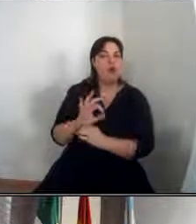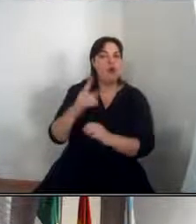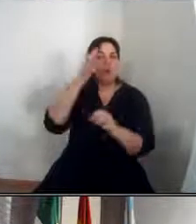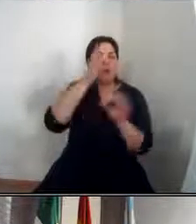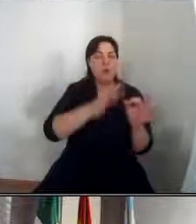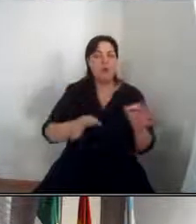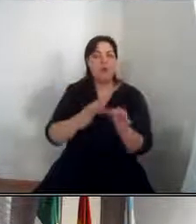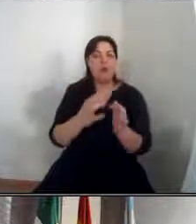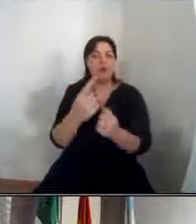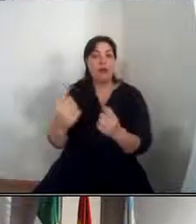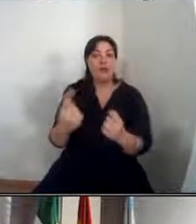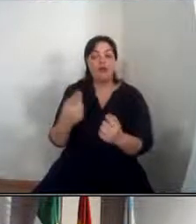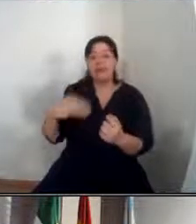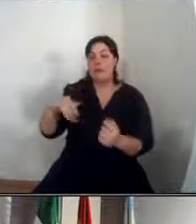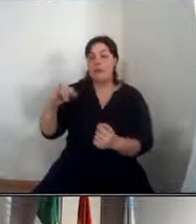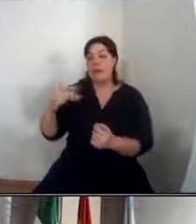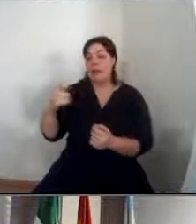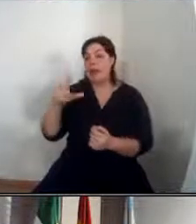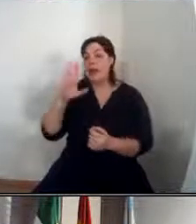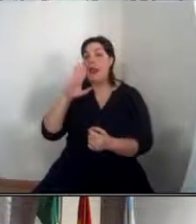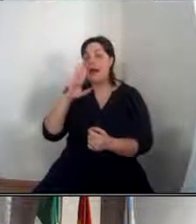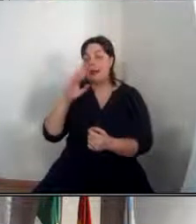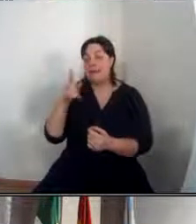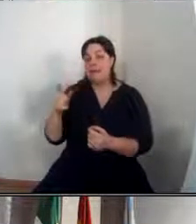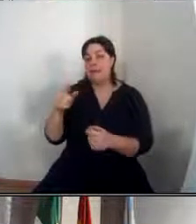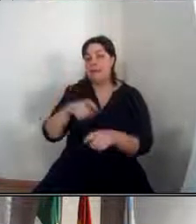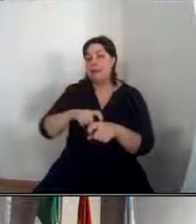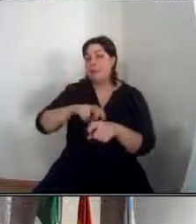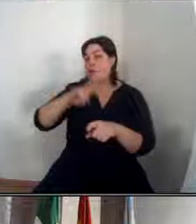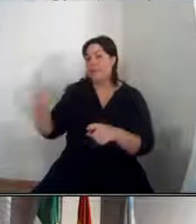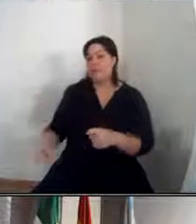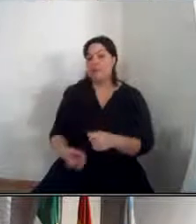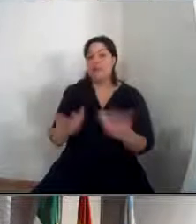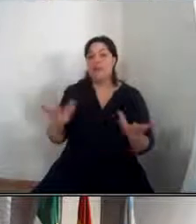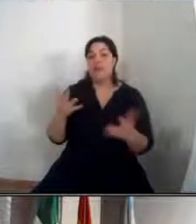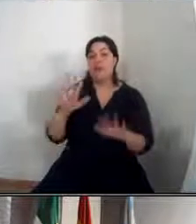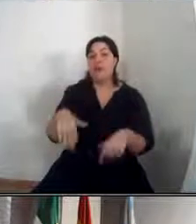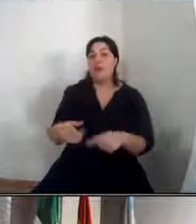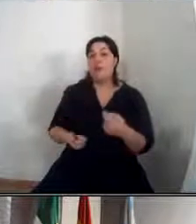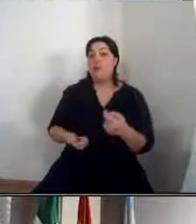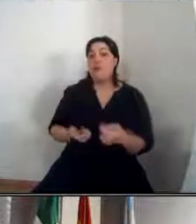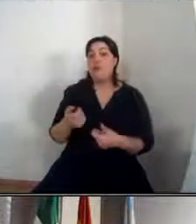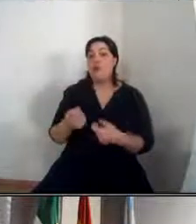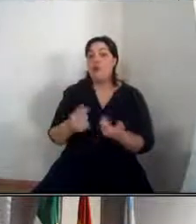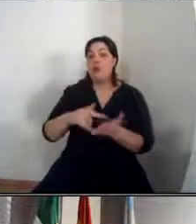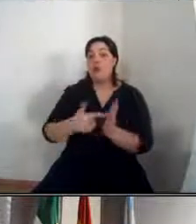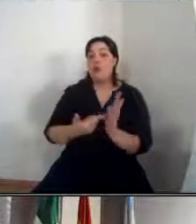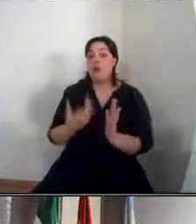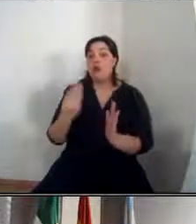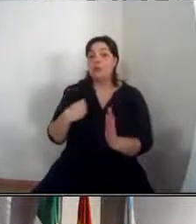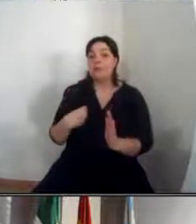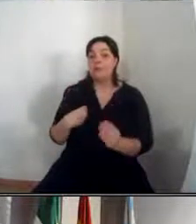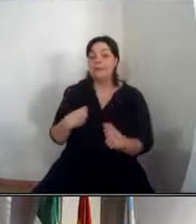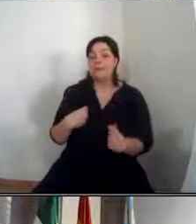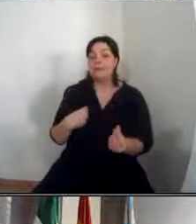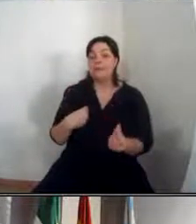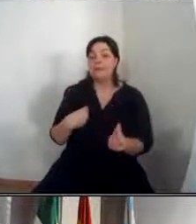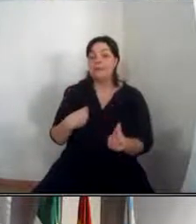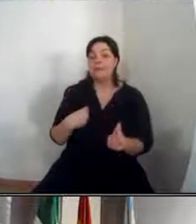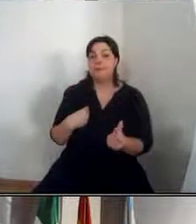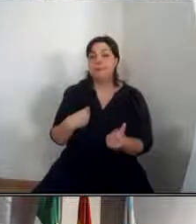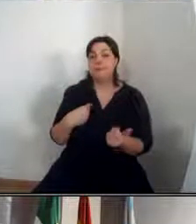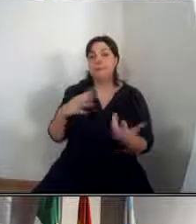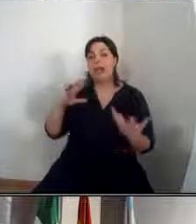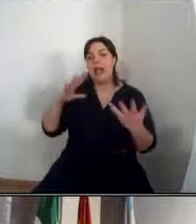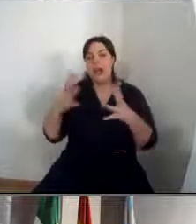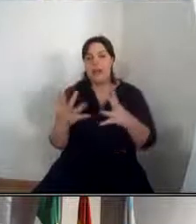Miguel lo ha dicho, pues de todo tipo, y que poco a poco, pues esos proyectos también van cambiando